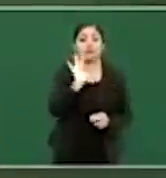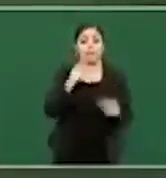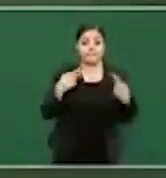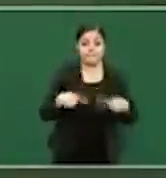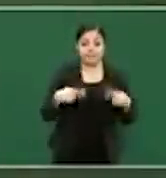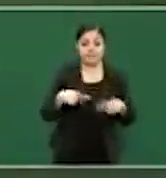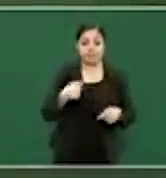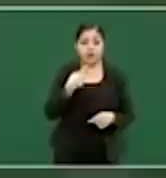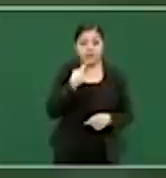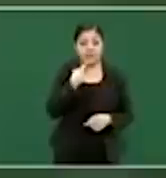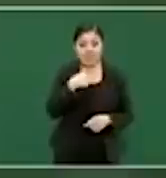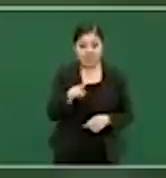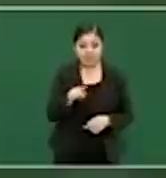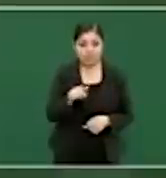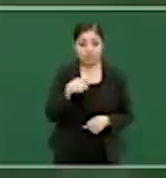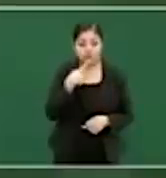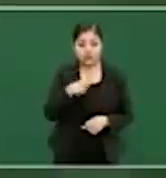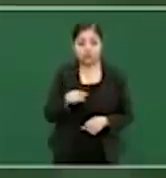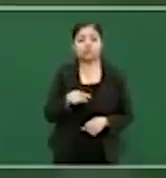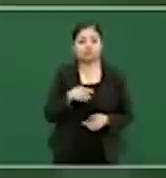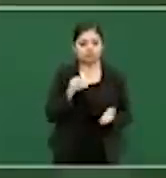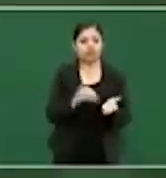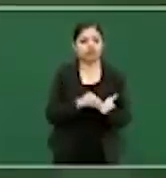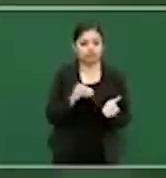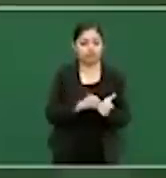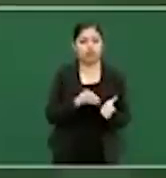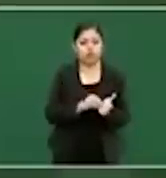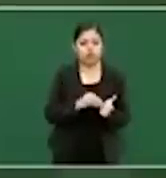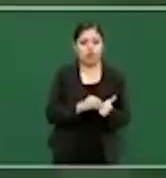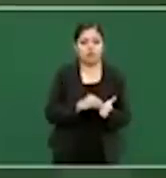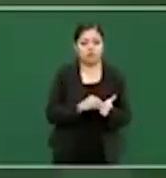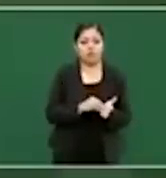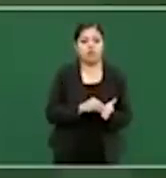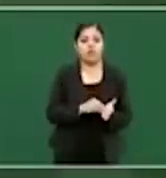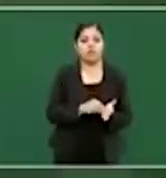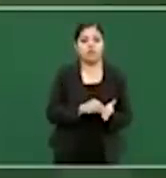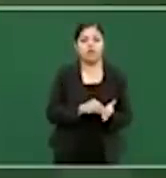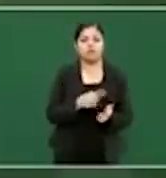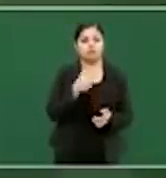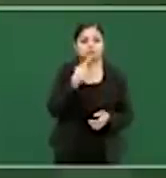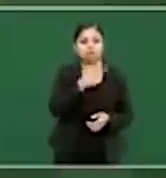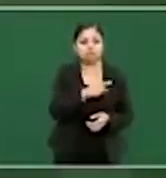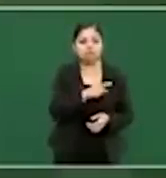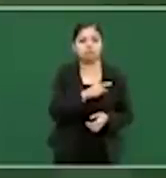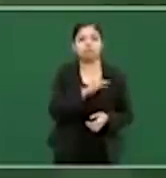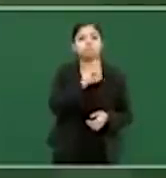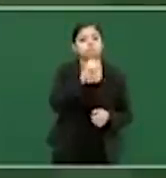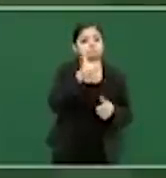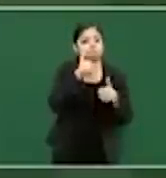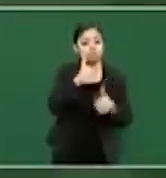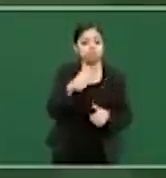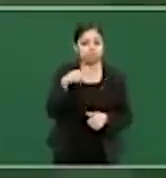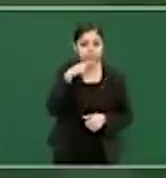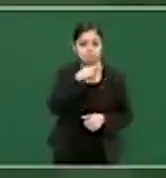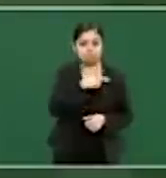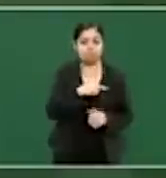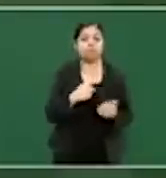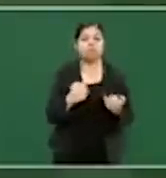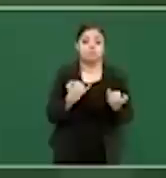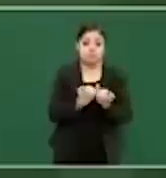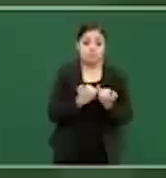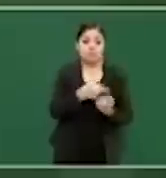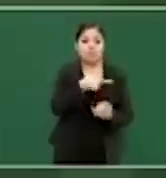que continúa activa. La misma sociedad se ha dado cuenta que su participación es importante